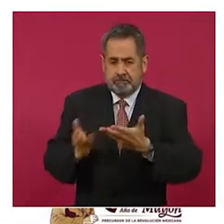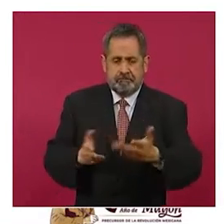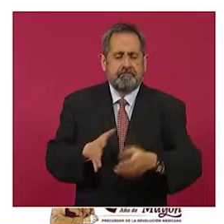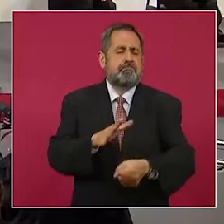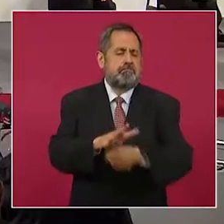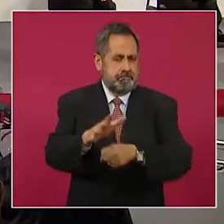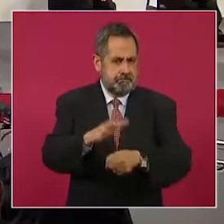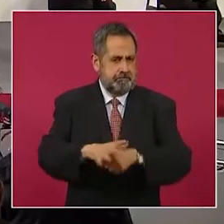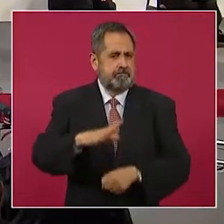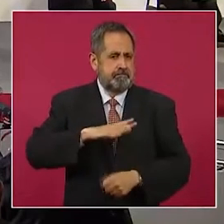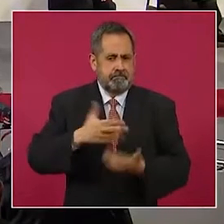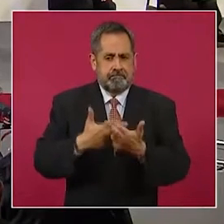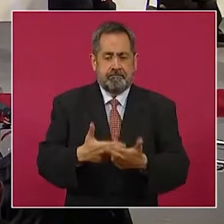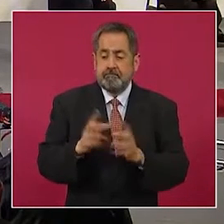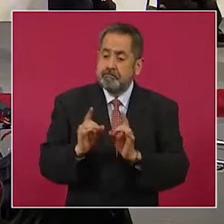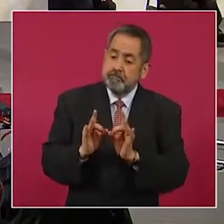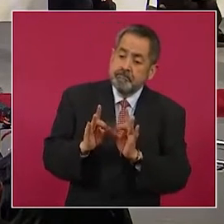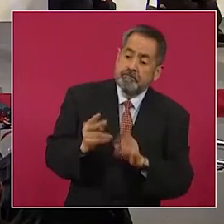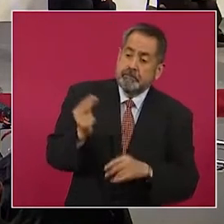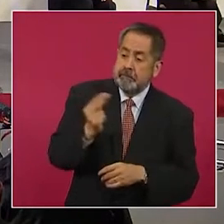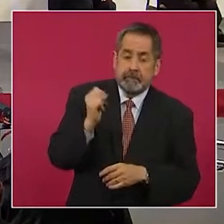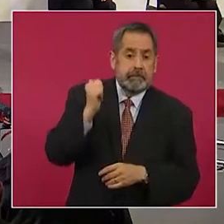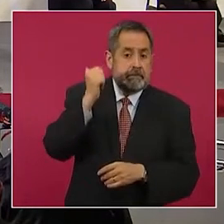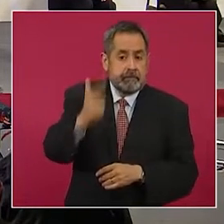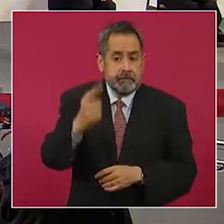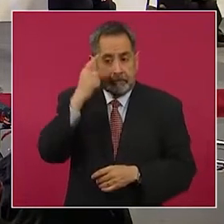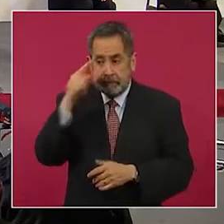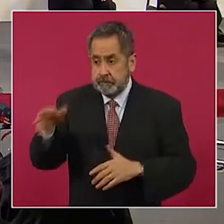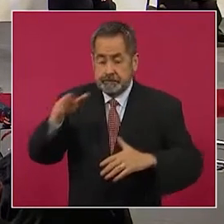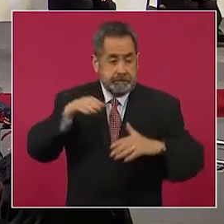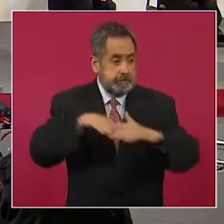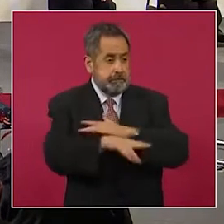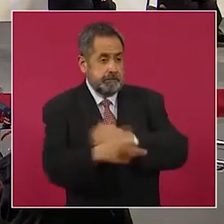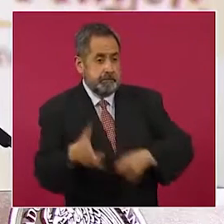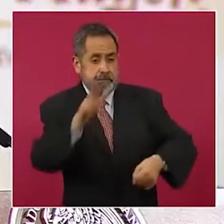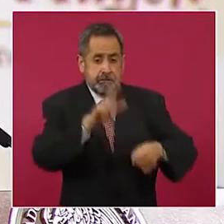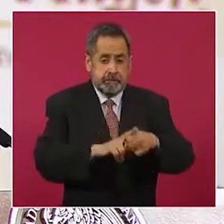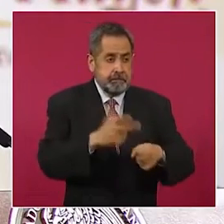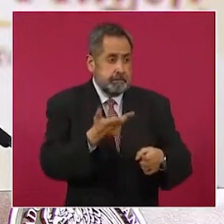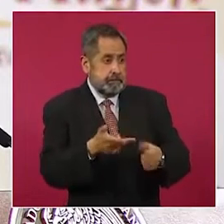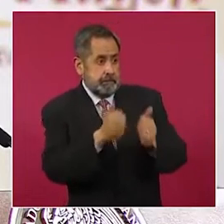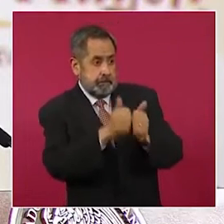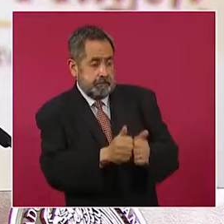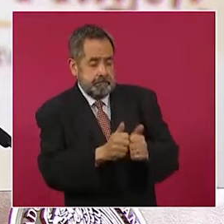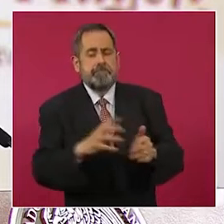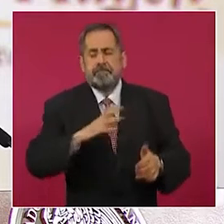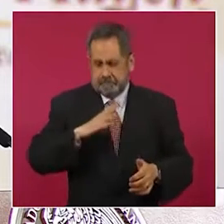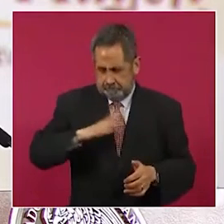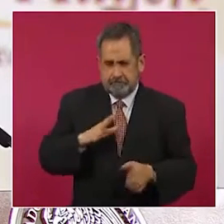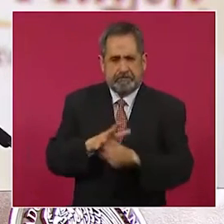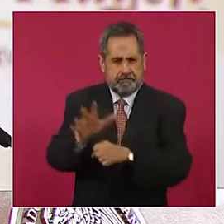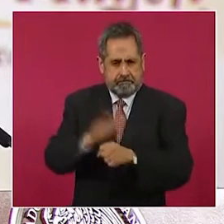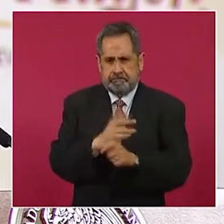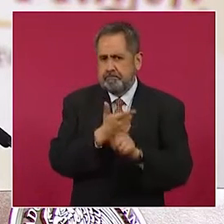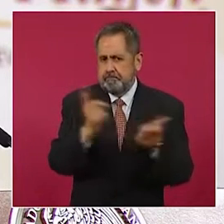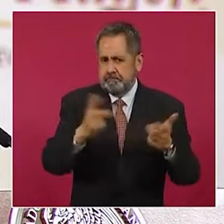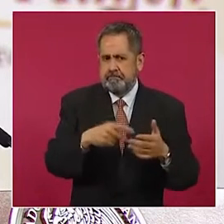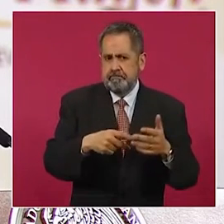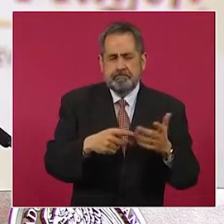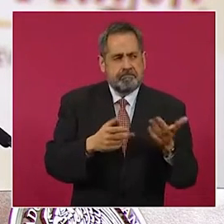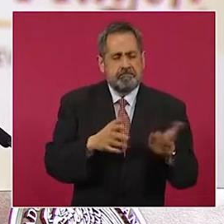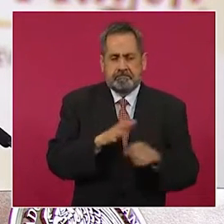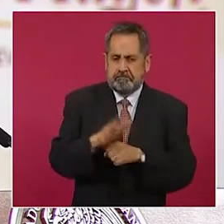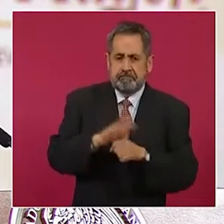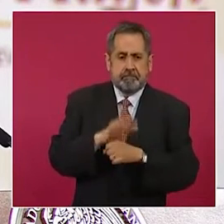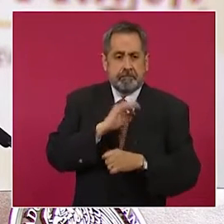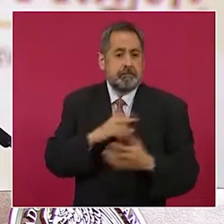espacio disponible por si se necesitara con el aumento de hospitalizaciones. Pero como hemos destacado, se ve en la hospitalización